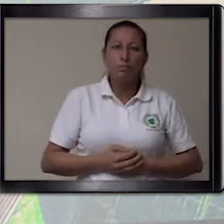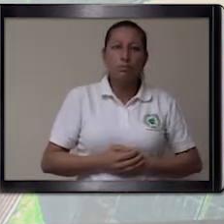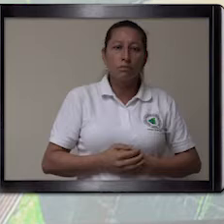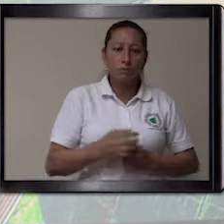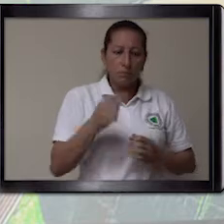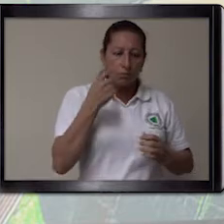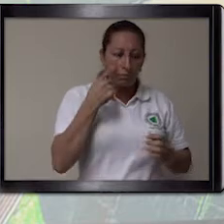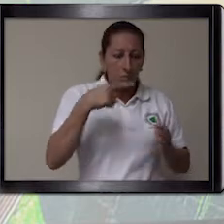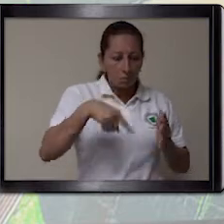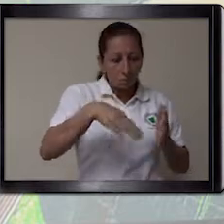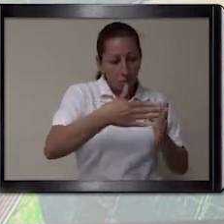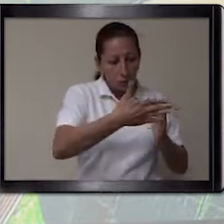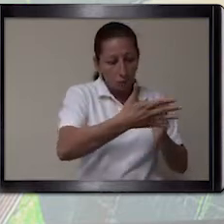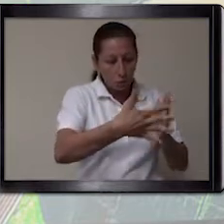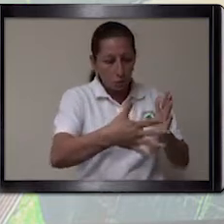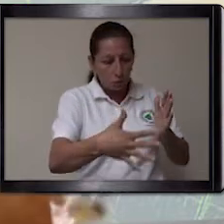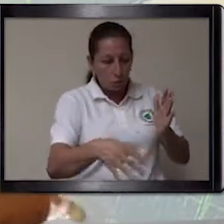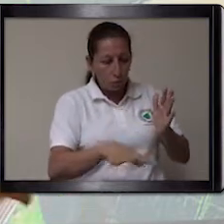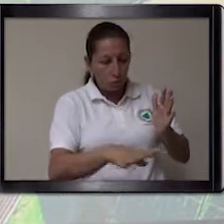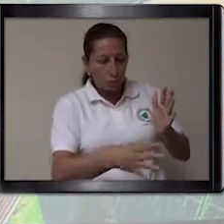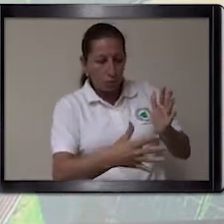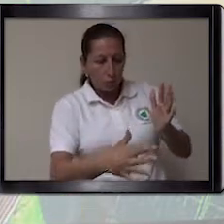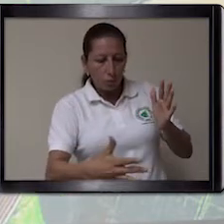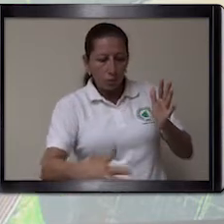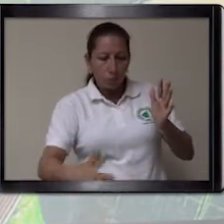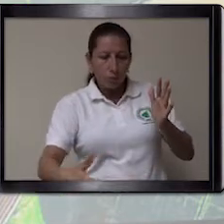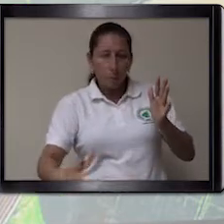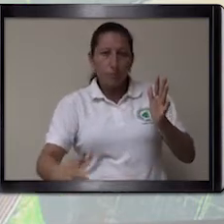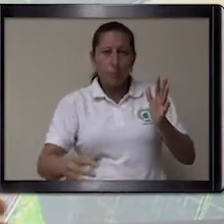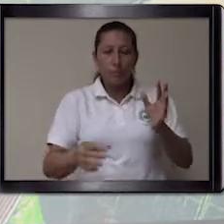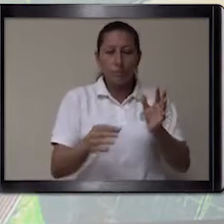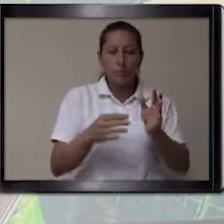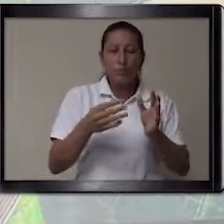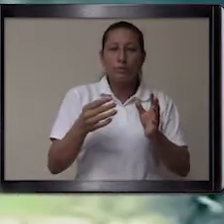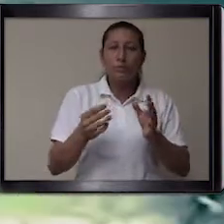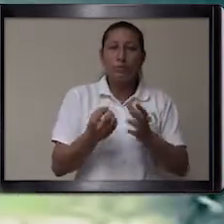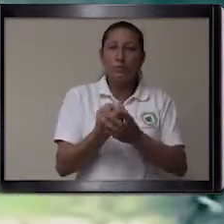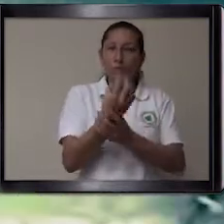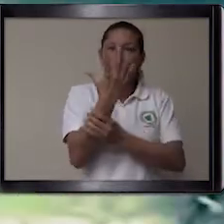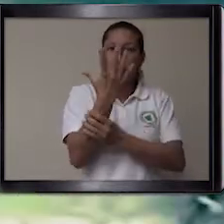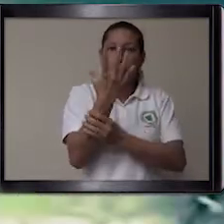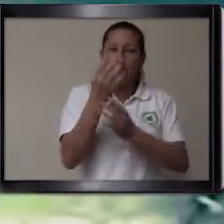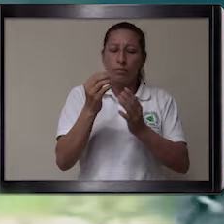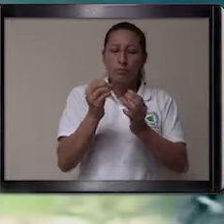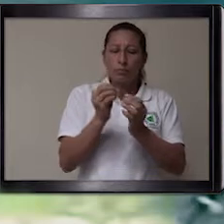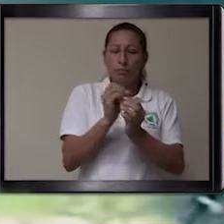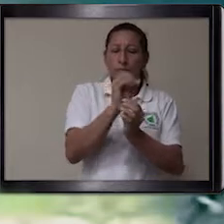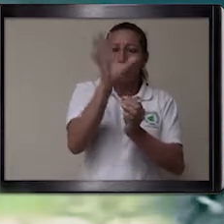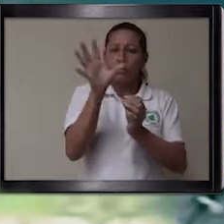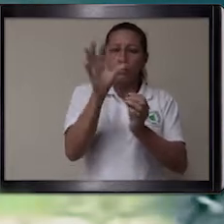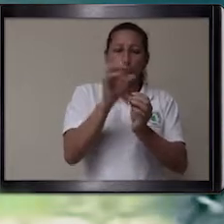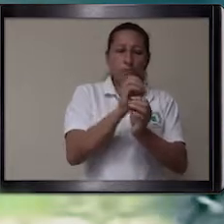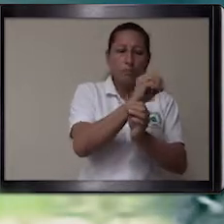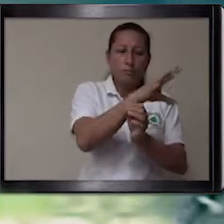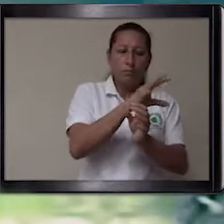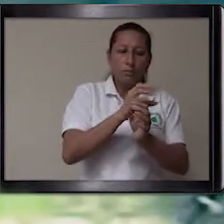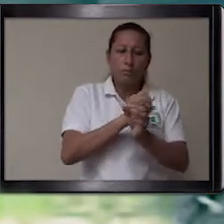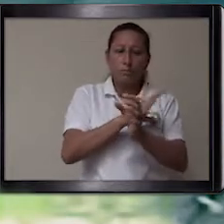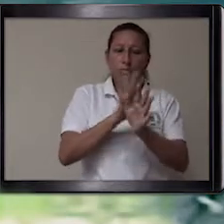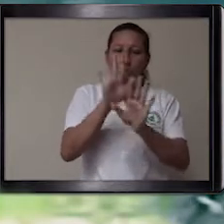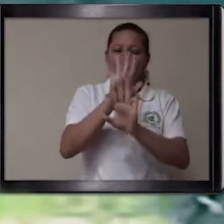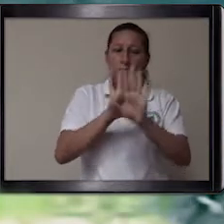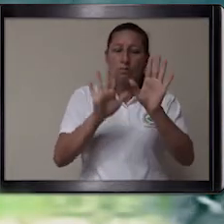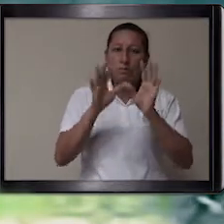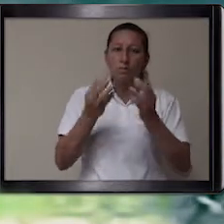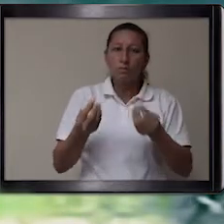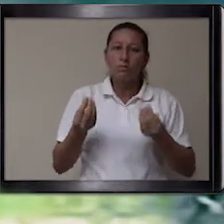las laderas del volcán se desprende, ¿verdad?, y corre a gran velocidad pendiente abajo. Y principalmente se da durante